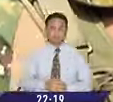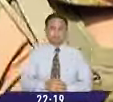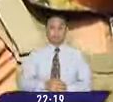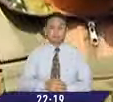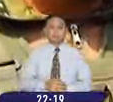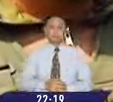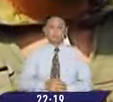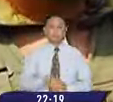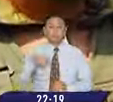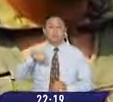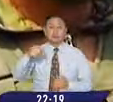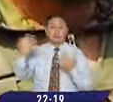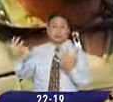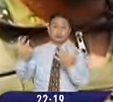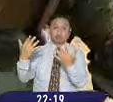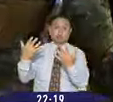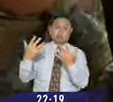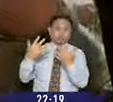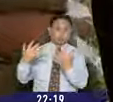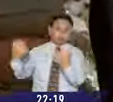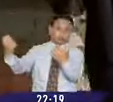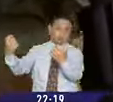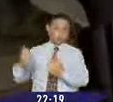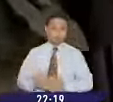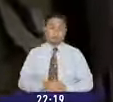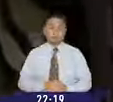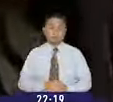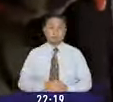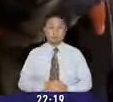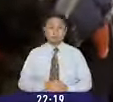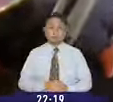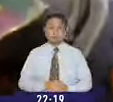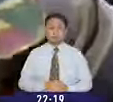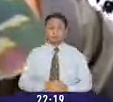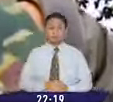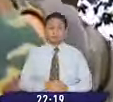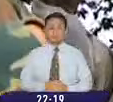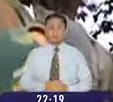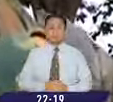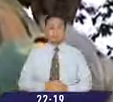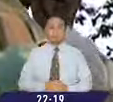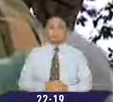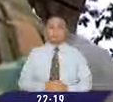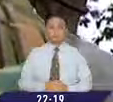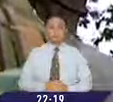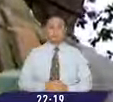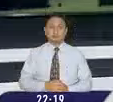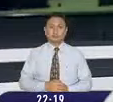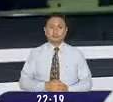y reduzcan sus operaciones. Informo Adriana Peralta.